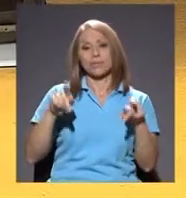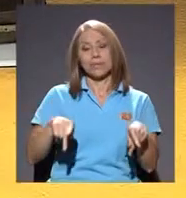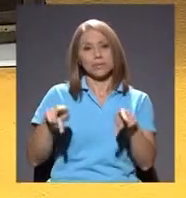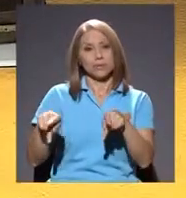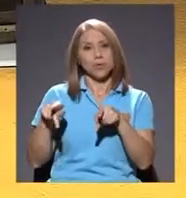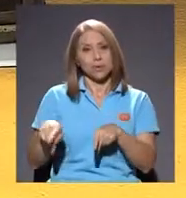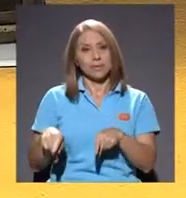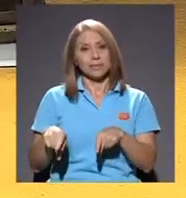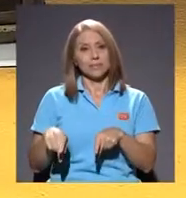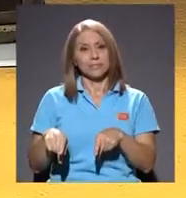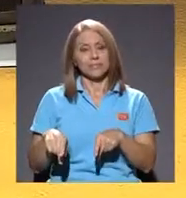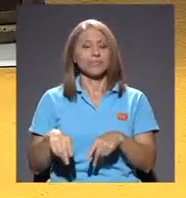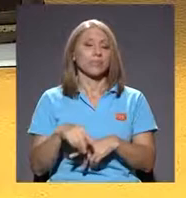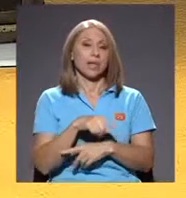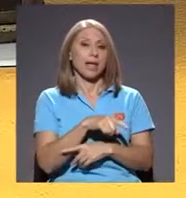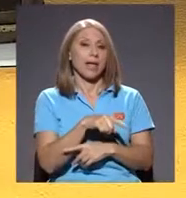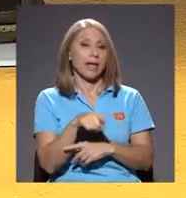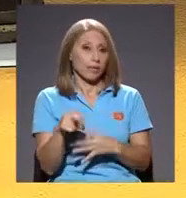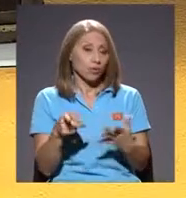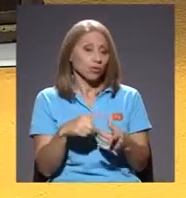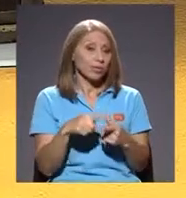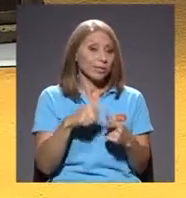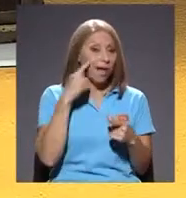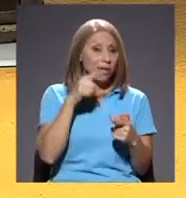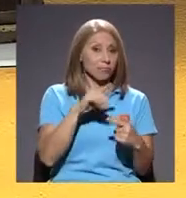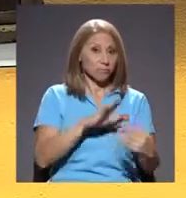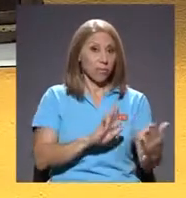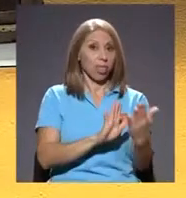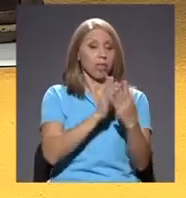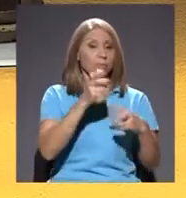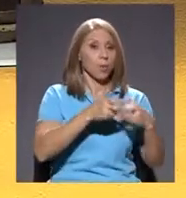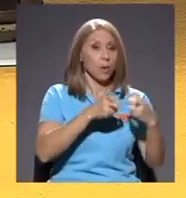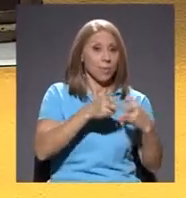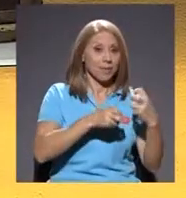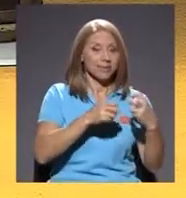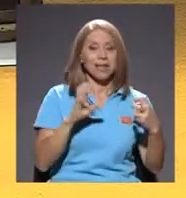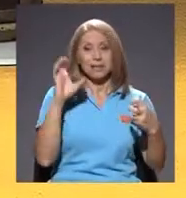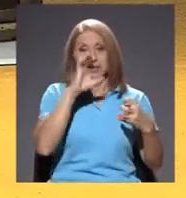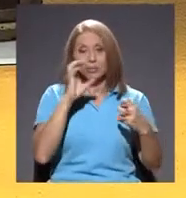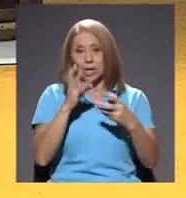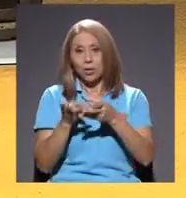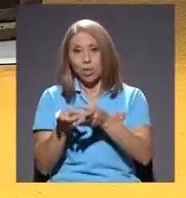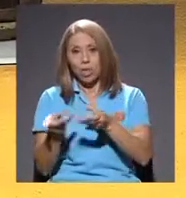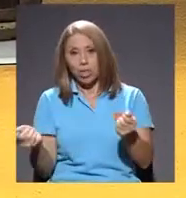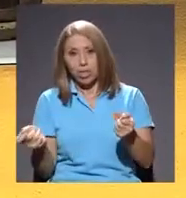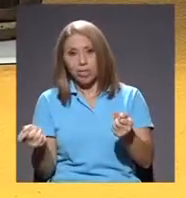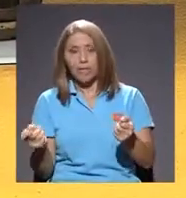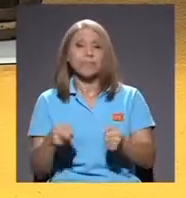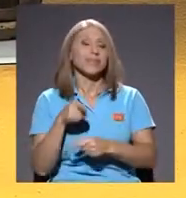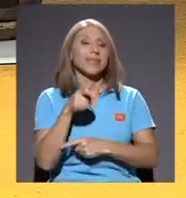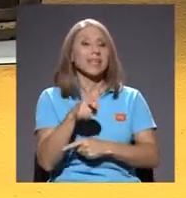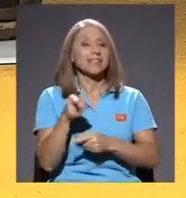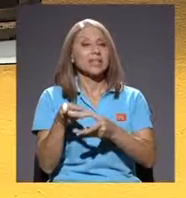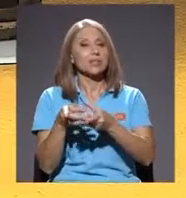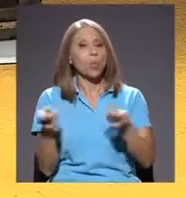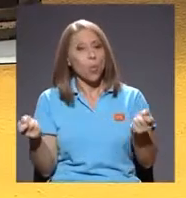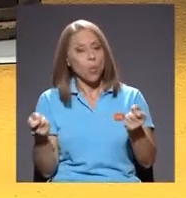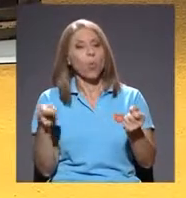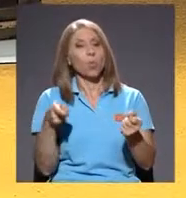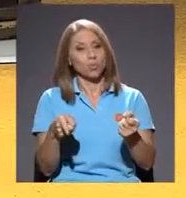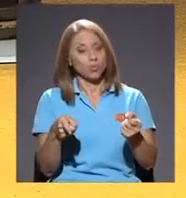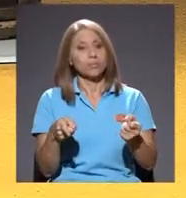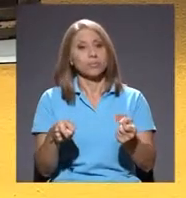frente a los problemas se buscaron soluciones y tiene la virtud pienso yo de que fueron soluciones